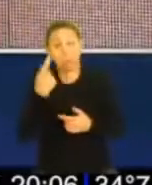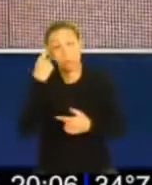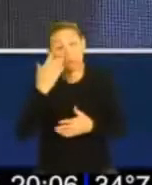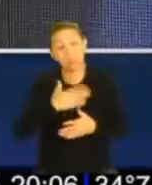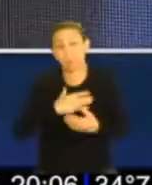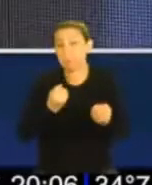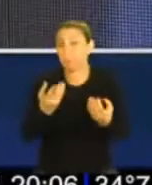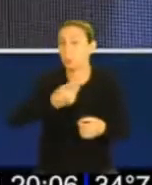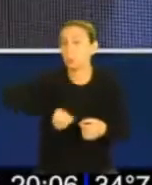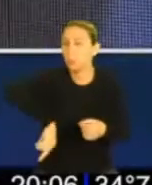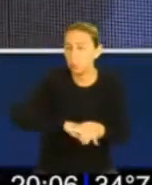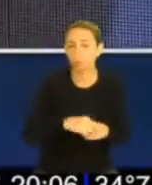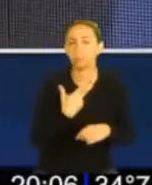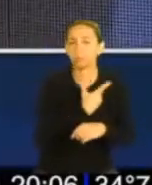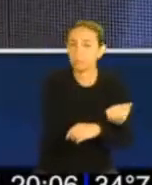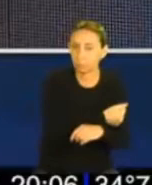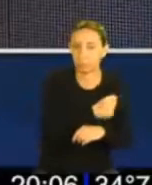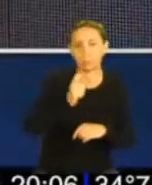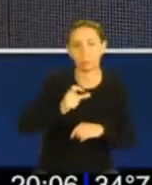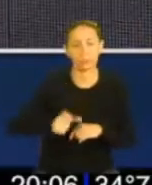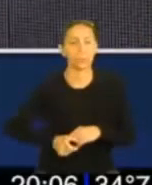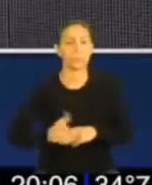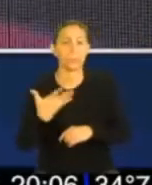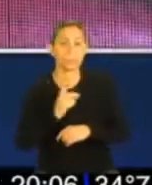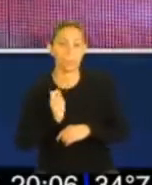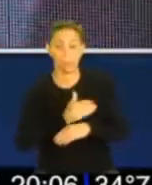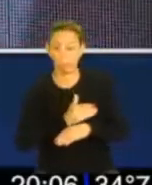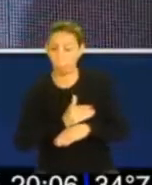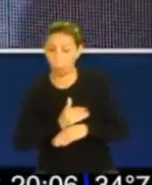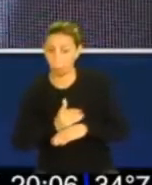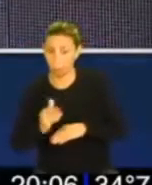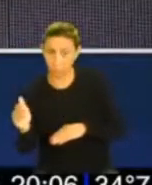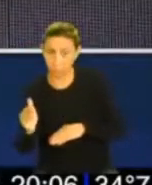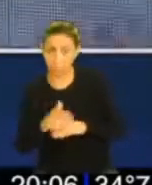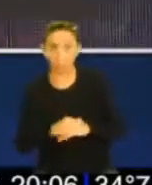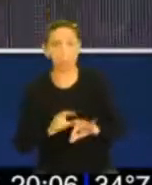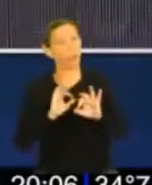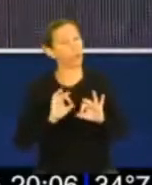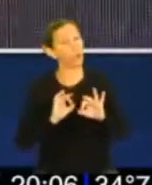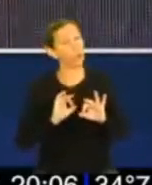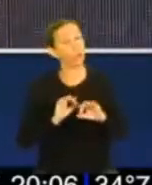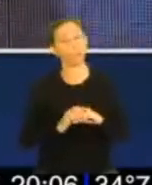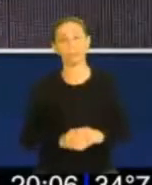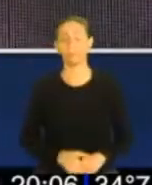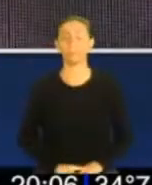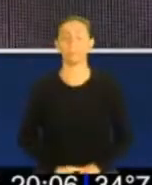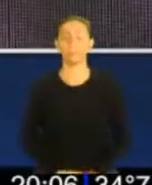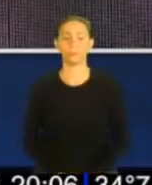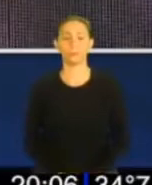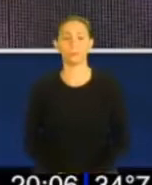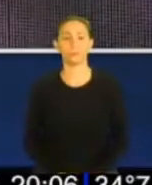que estamos muy bien. Nosotros estamos vacunando a aquellos que han cumplido 5 meses de el esquema completo de segunda dosis